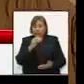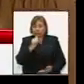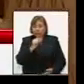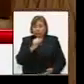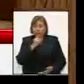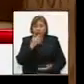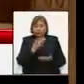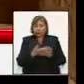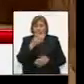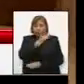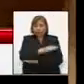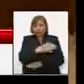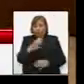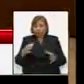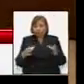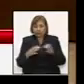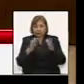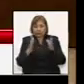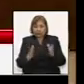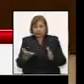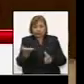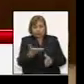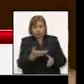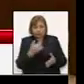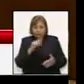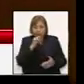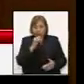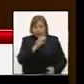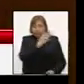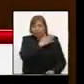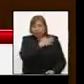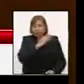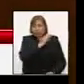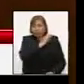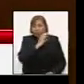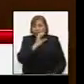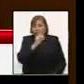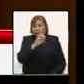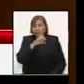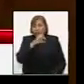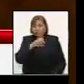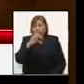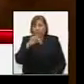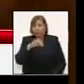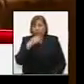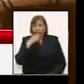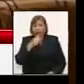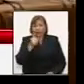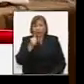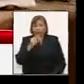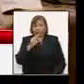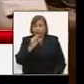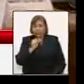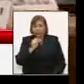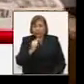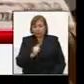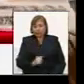Muy buenas tardes, señores congresistas. Soy el comandante PNP Guillermo Castro Asa,